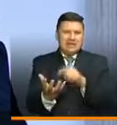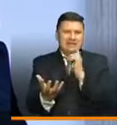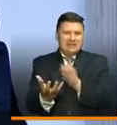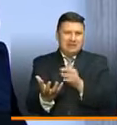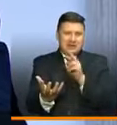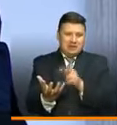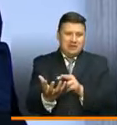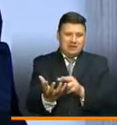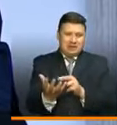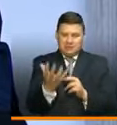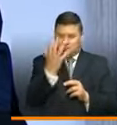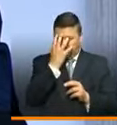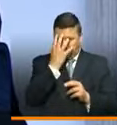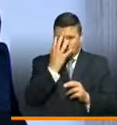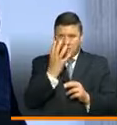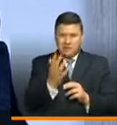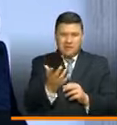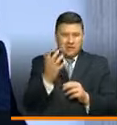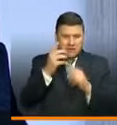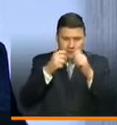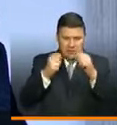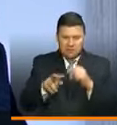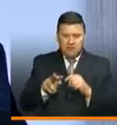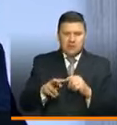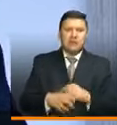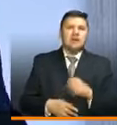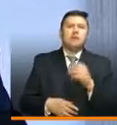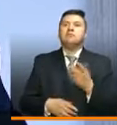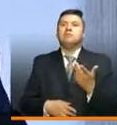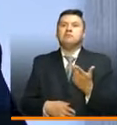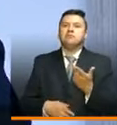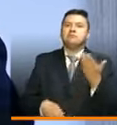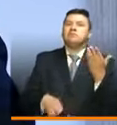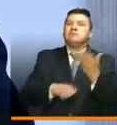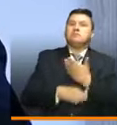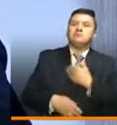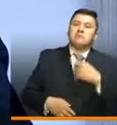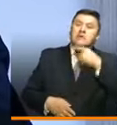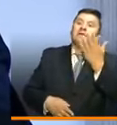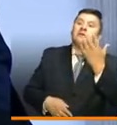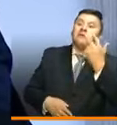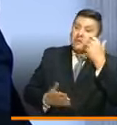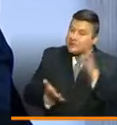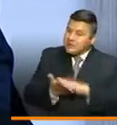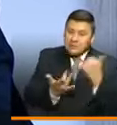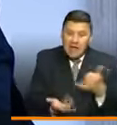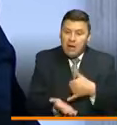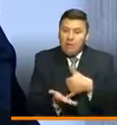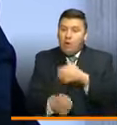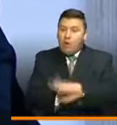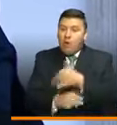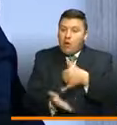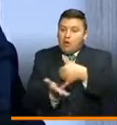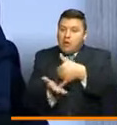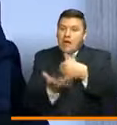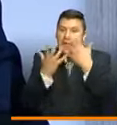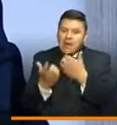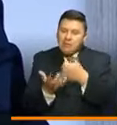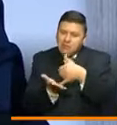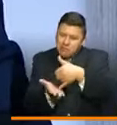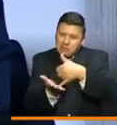estas caretas, de estas máscaras, y él realmente nos ha pedido que hagamos la premiación esta tarde, pero quiere darle